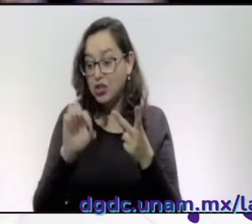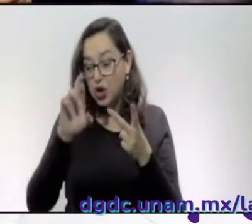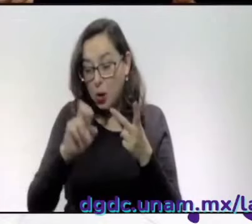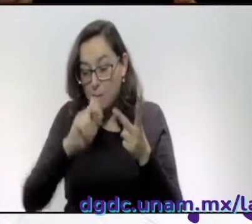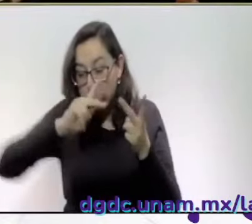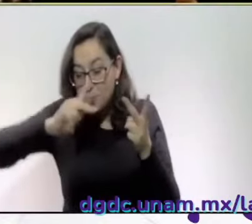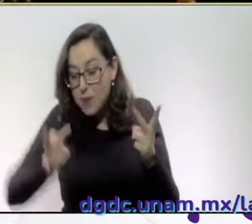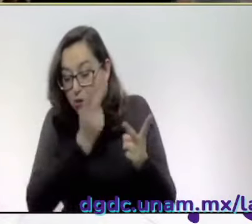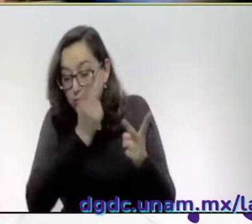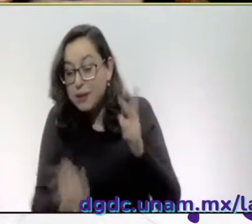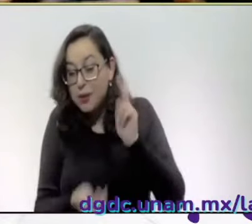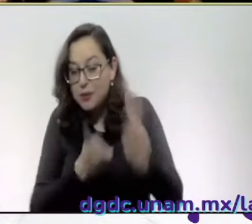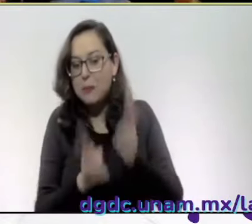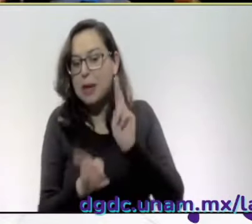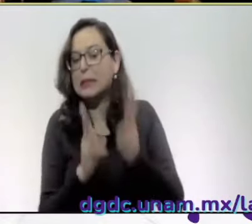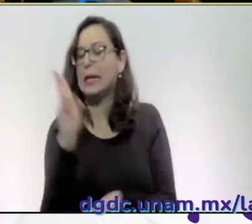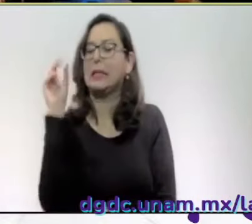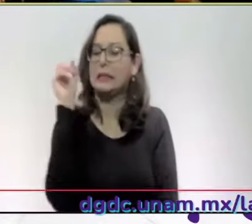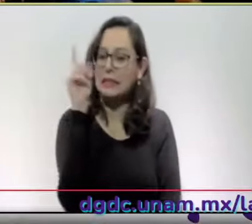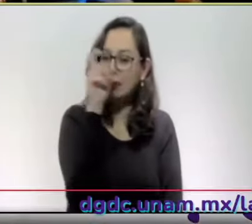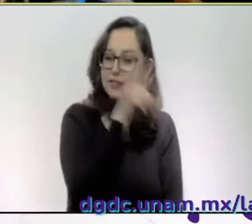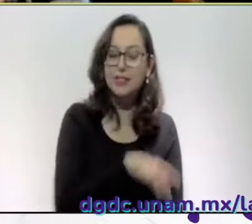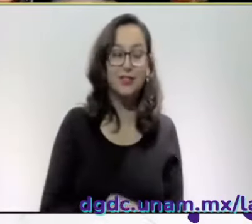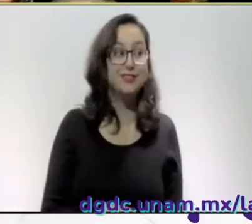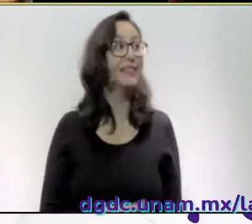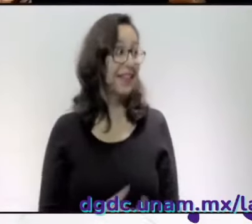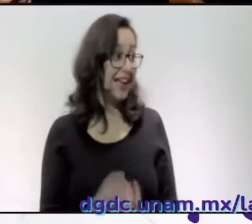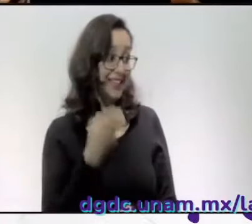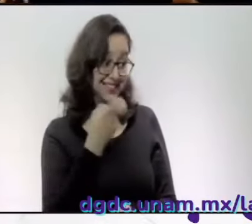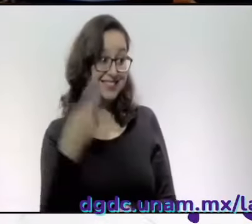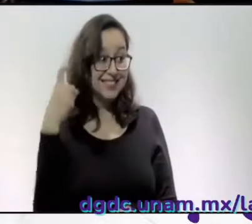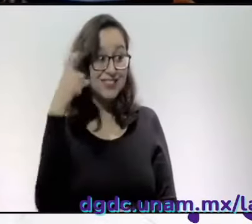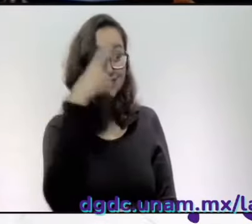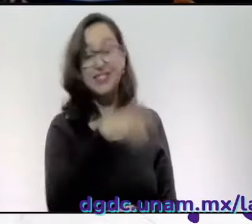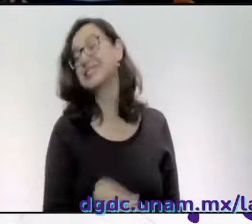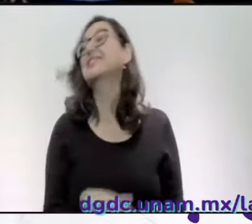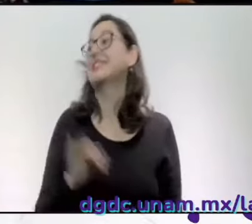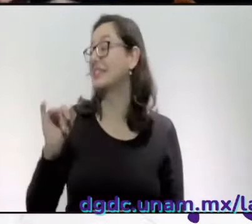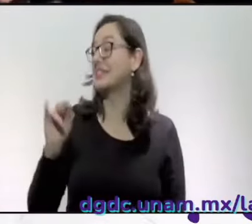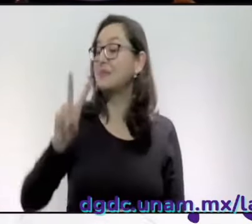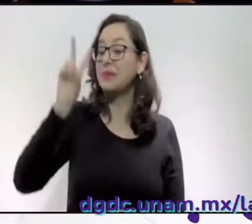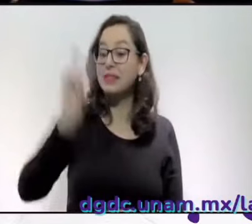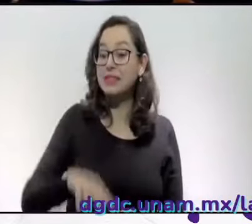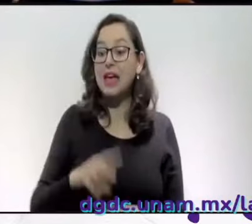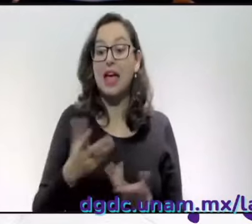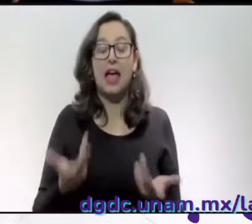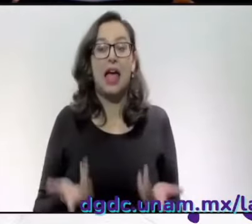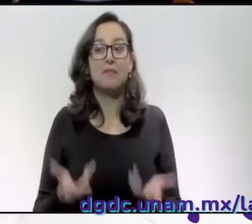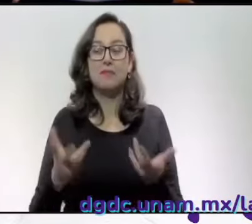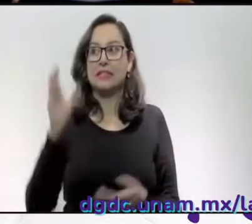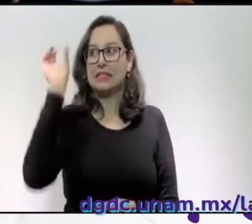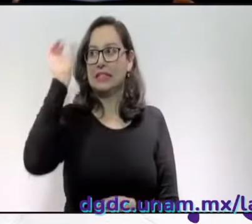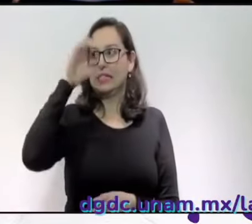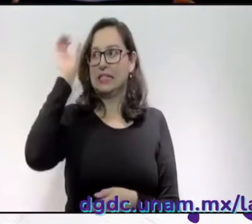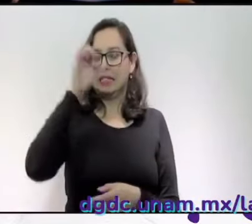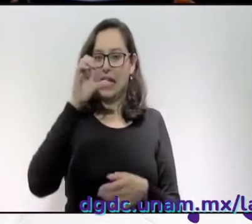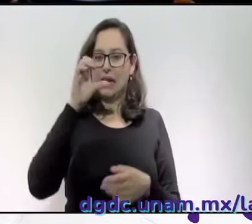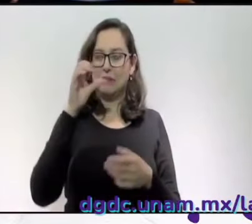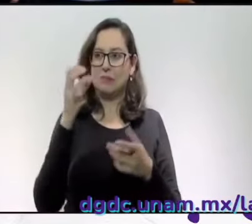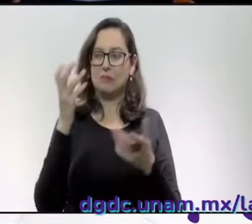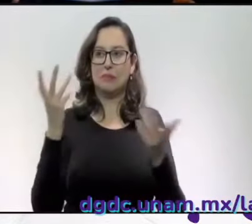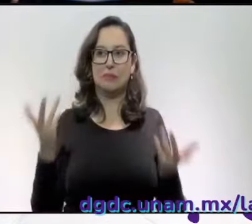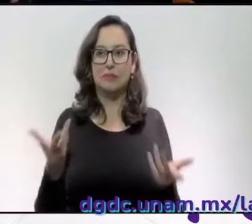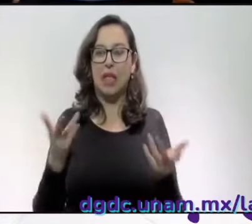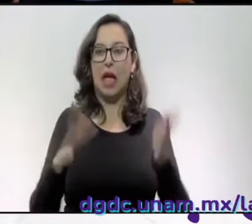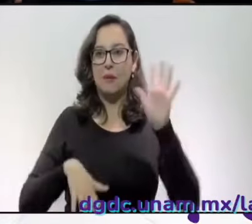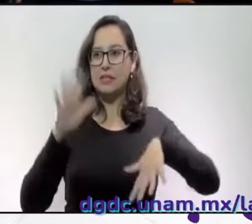realmente... pero es que claro, ese es el gran desafío, ¿no? Sí, el gran desafío es que cuando la ciencia es muy abstracta, pues cuesta comunicarla, pero